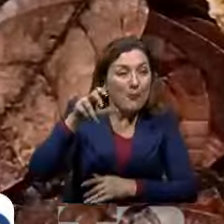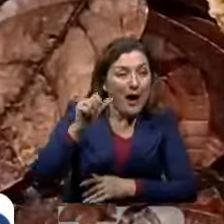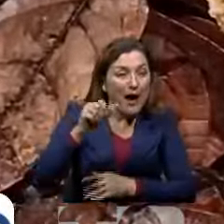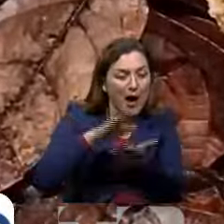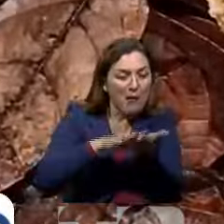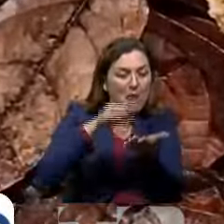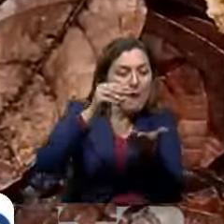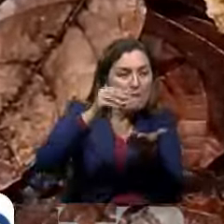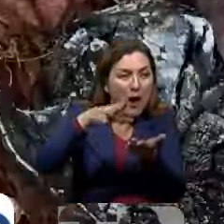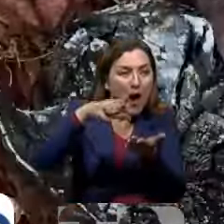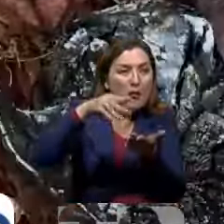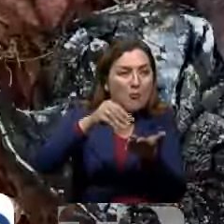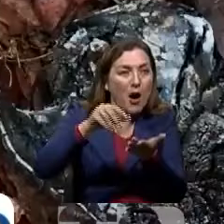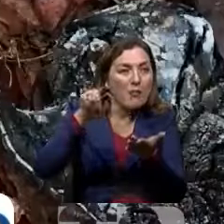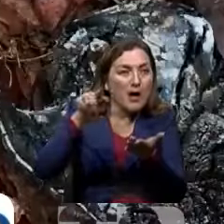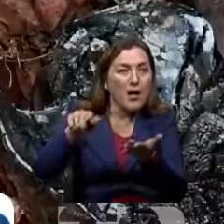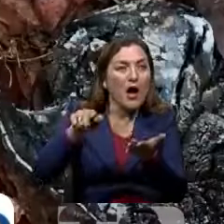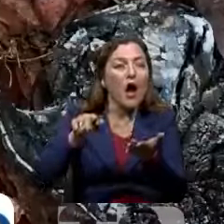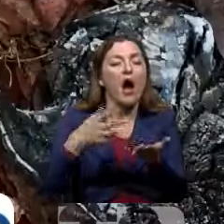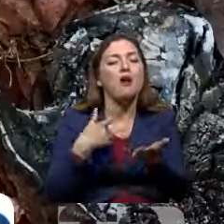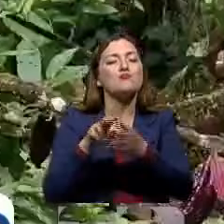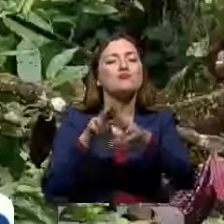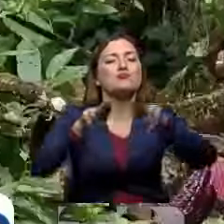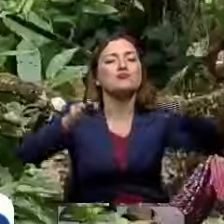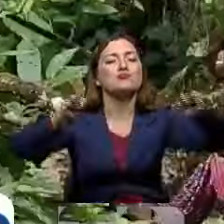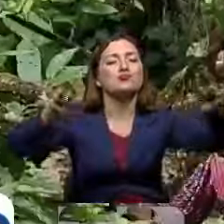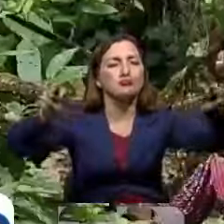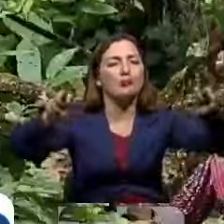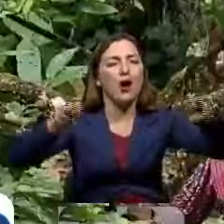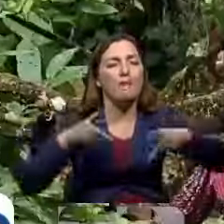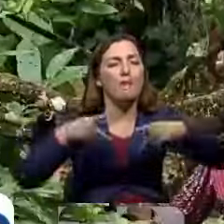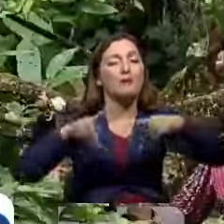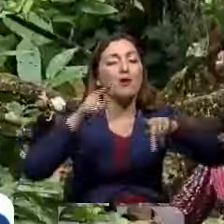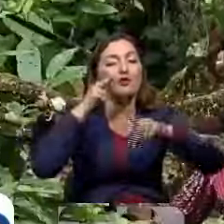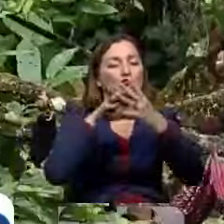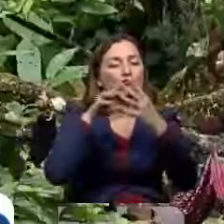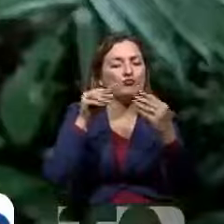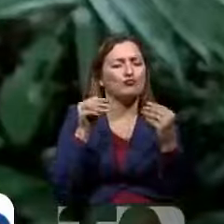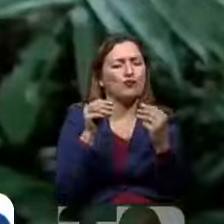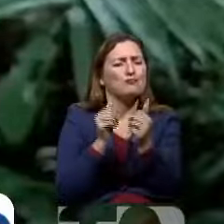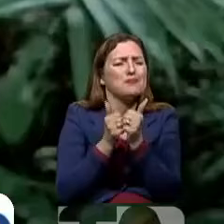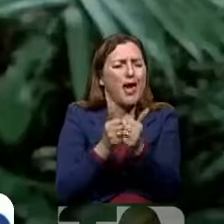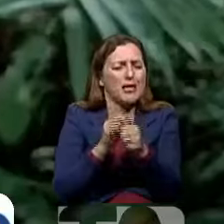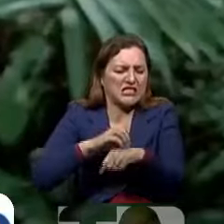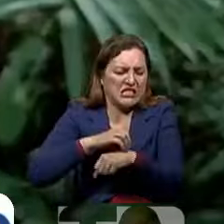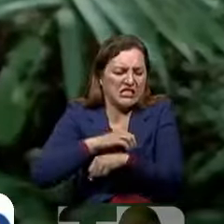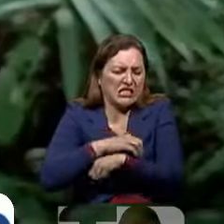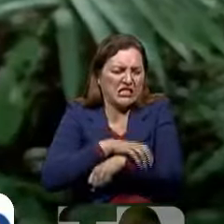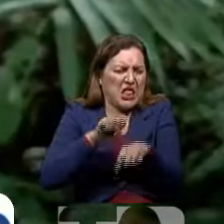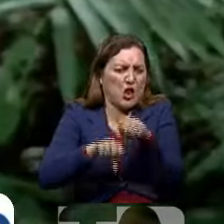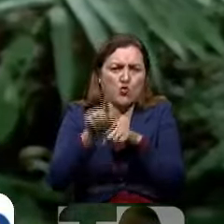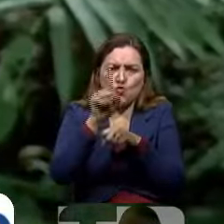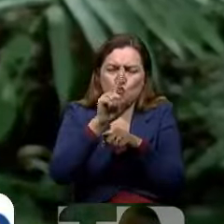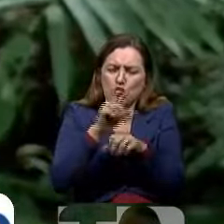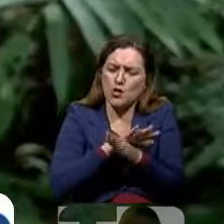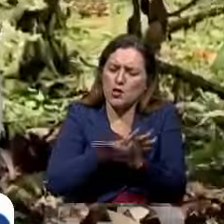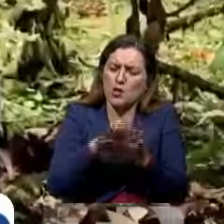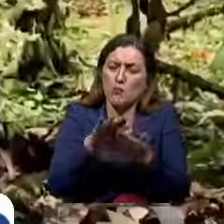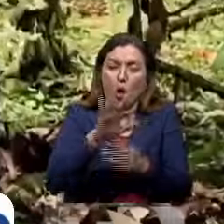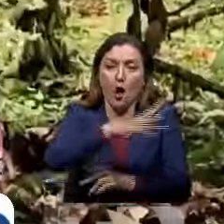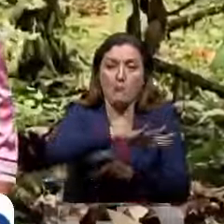parte de la merma. Estos insumos son naturales, lo que permite tener plantas sanas y una alternativa amigable con el medio